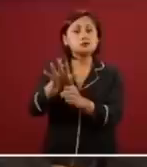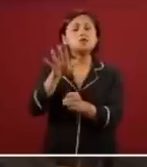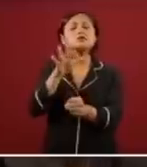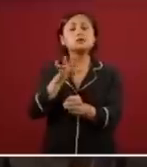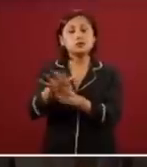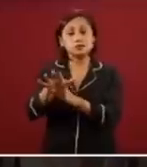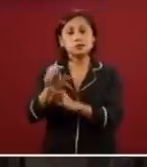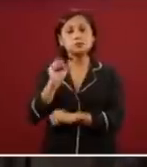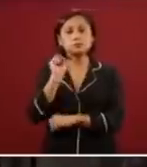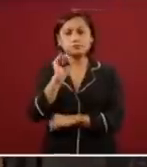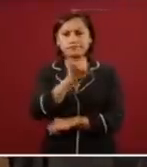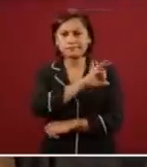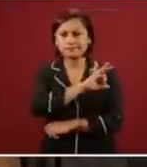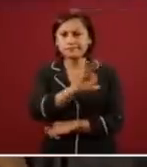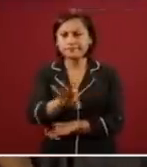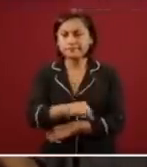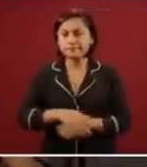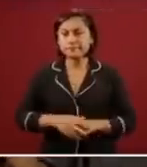la